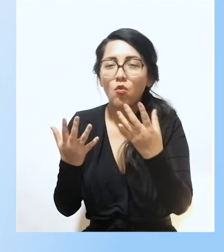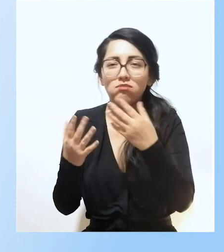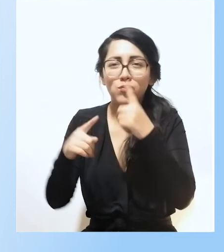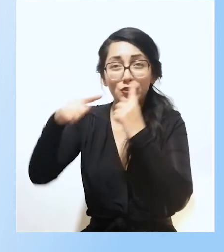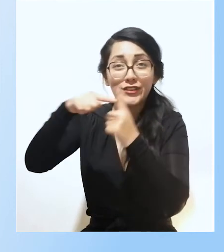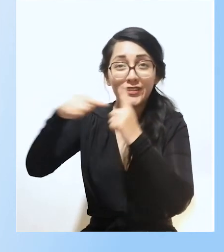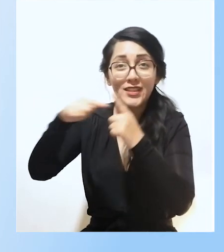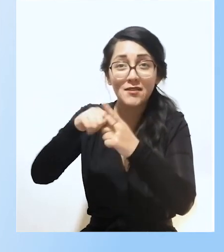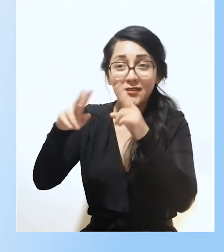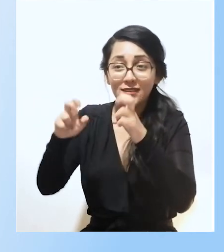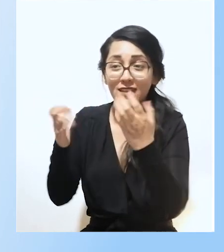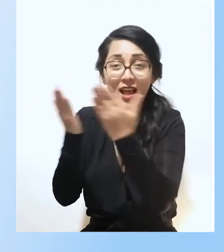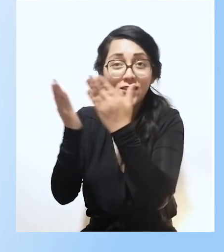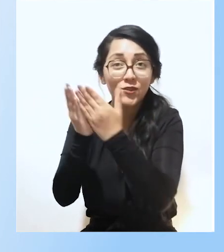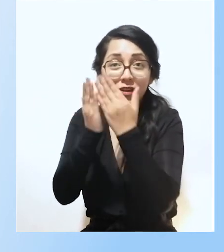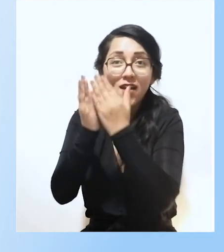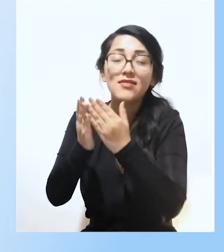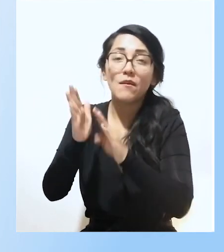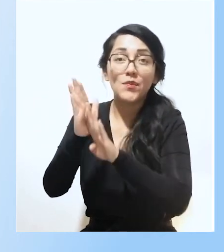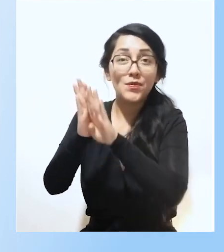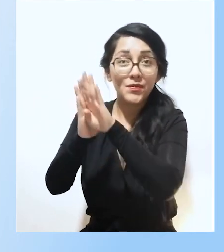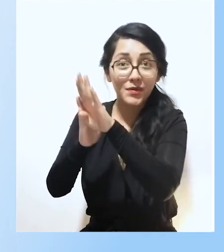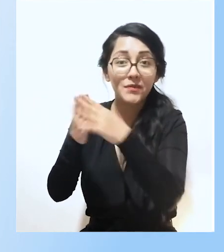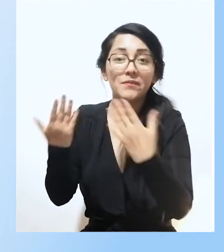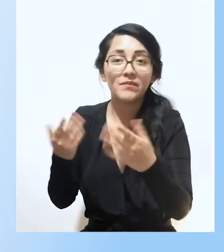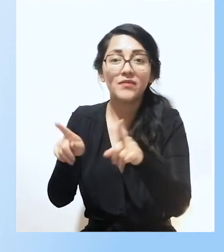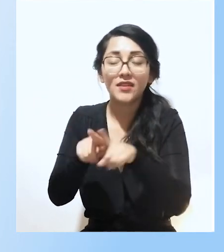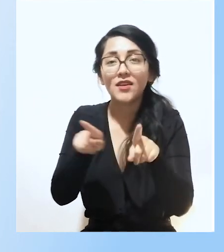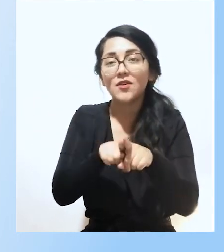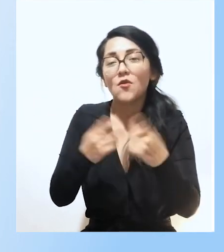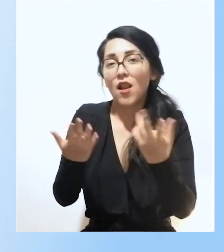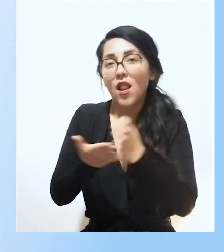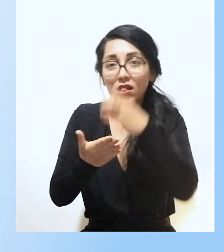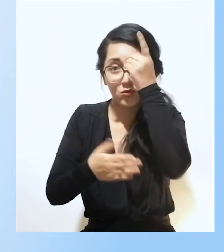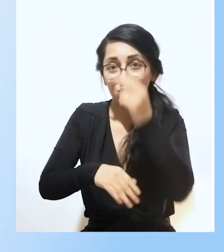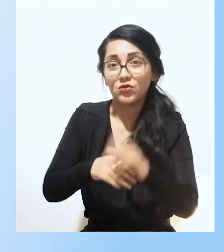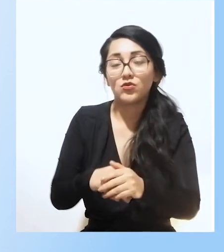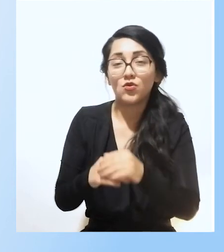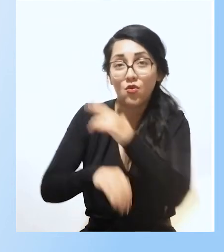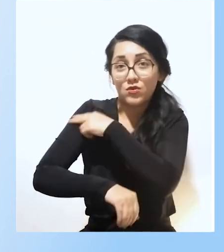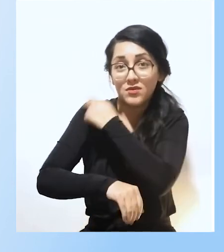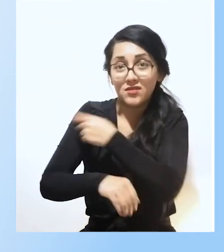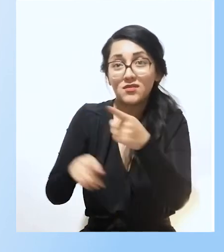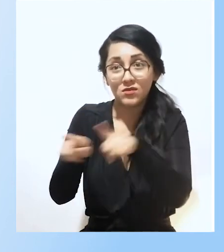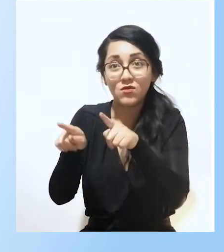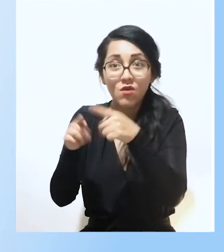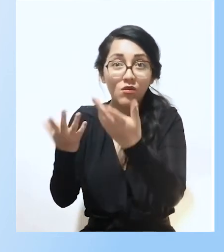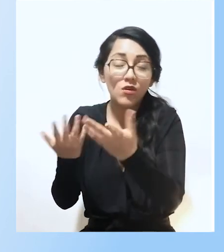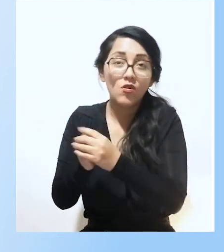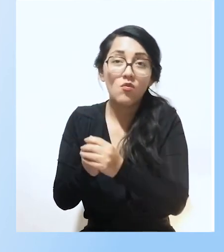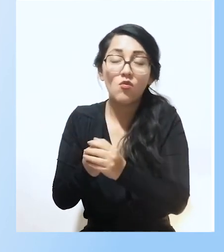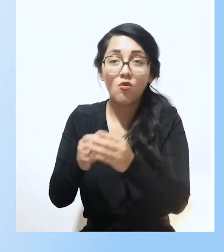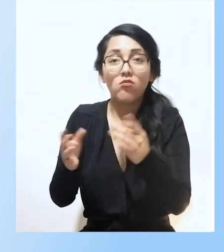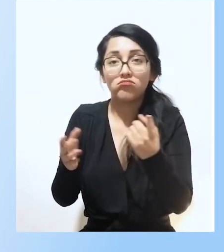del público, de los distintos directores de las instituciones educativas. También hay preguntas de los especialistas de las unidades de